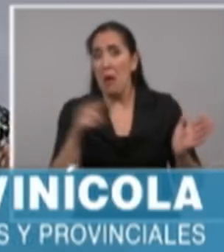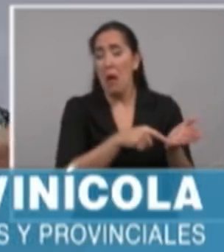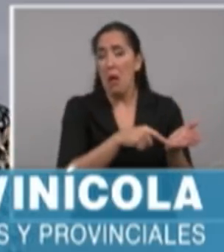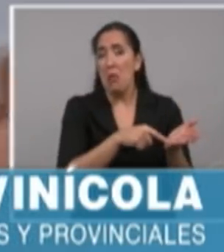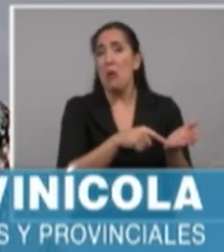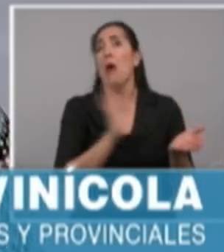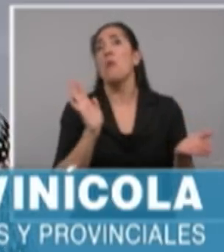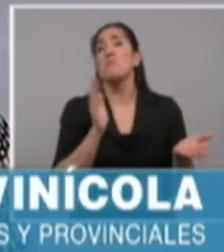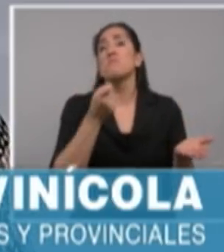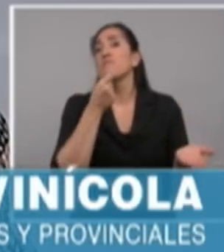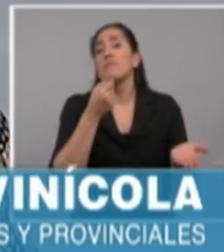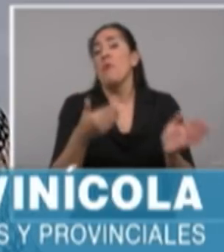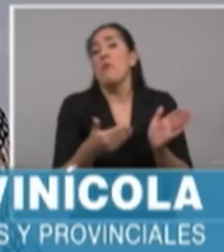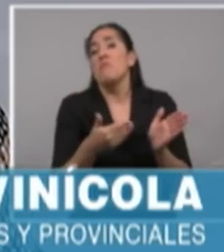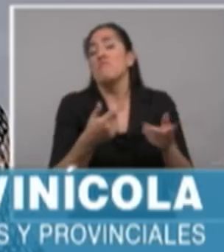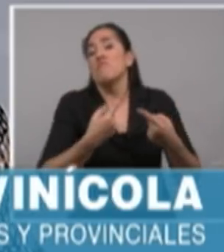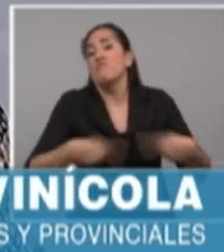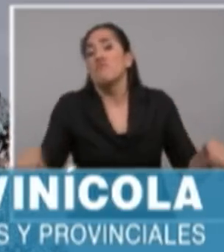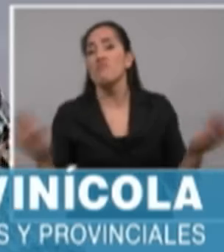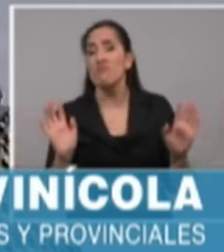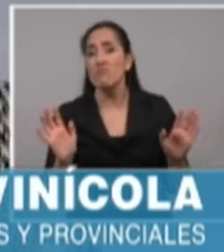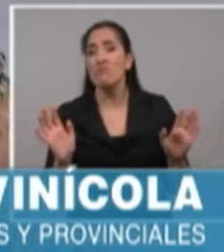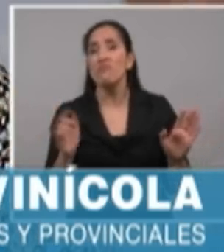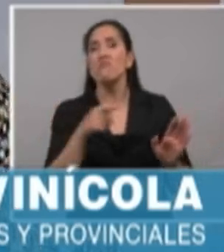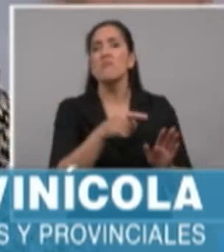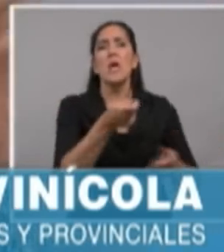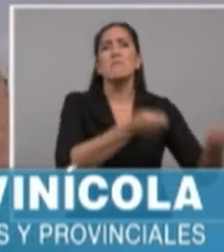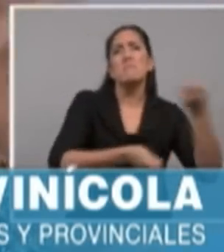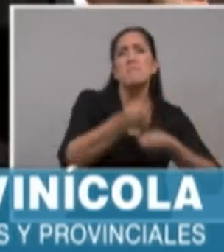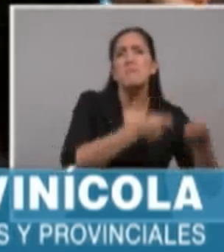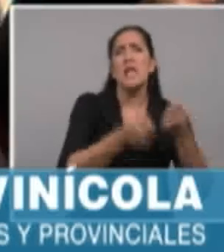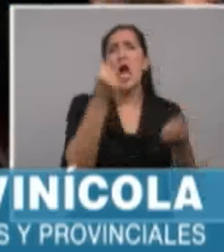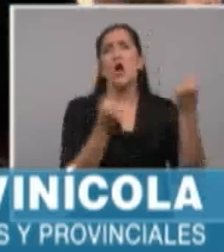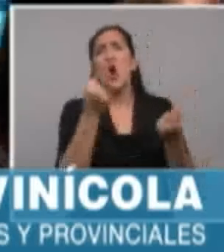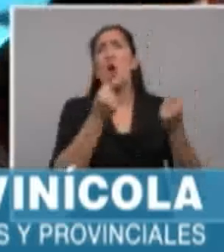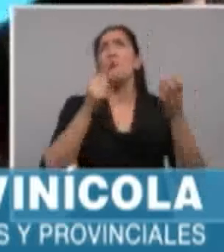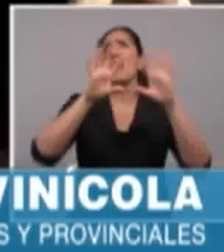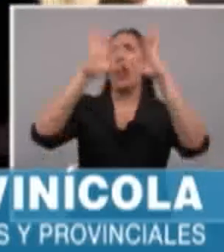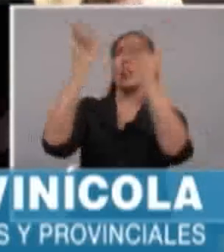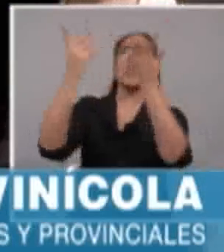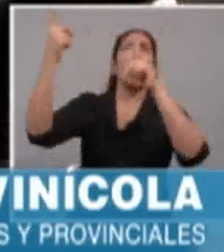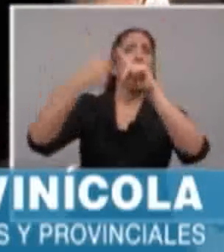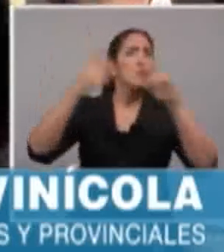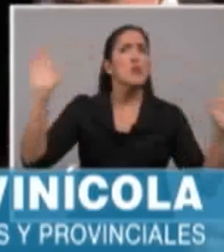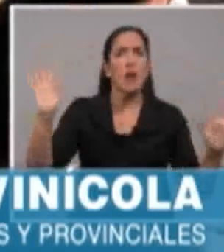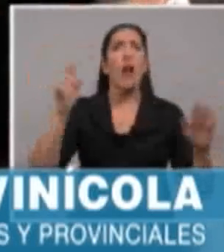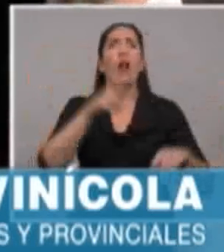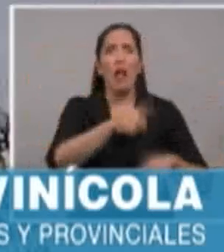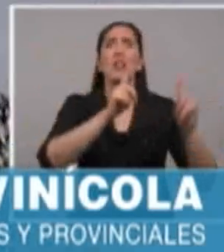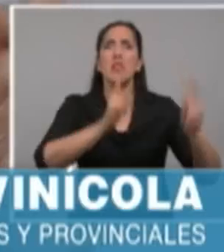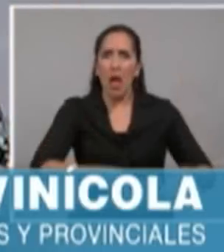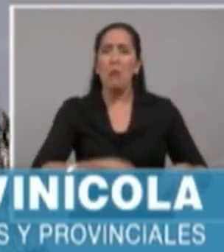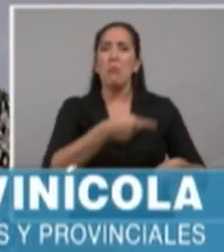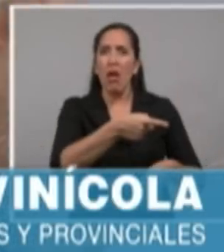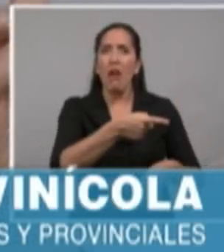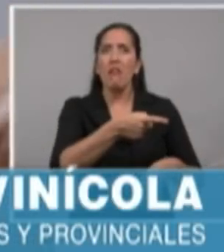distintas circunstancias de administración o de la economía internacional, también está